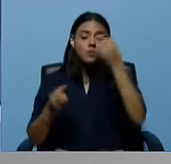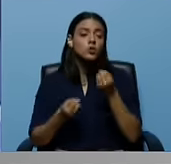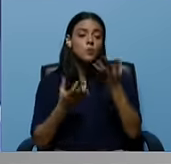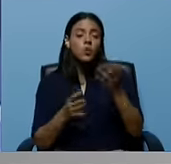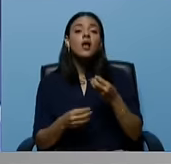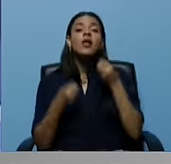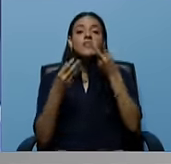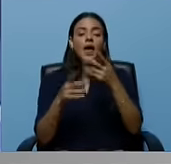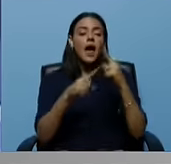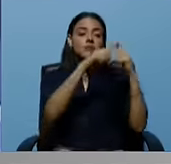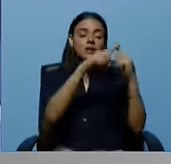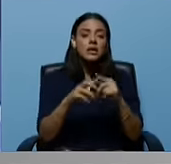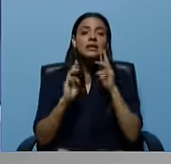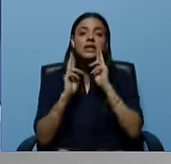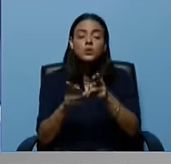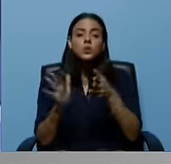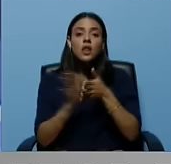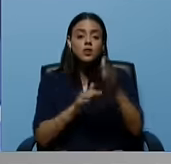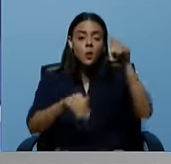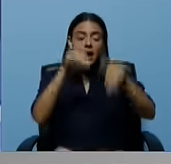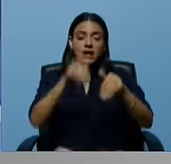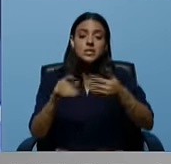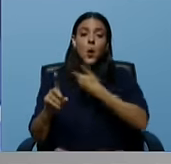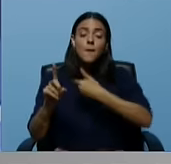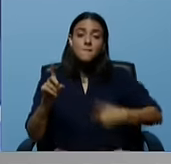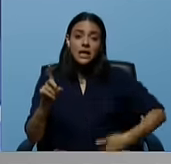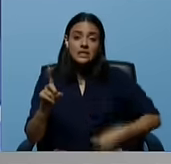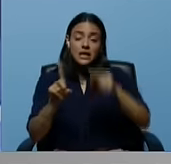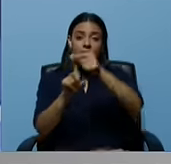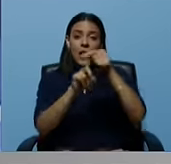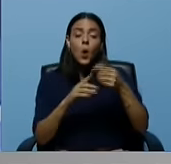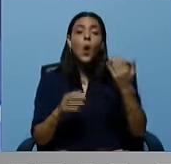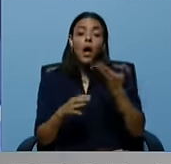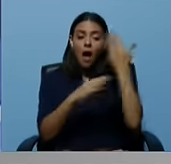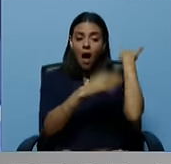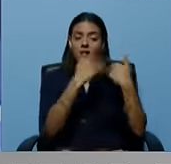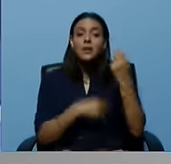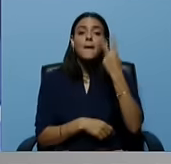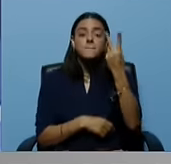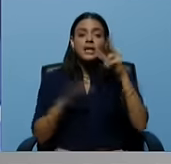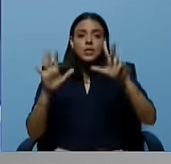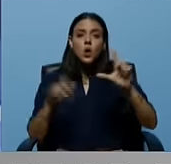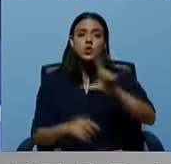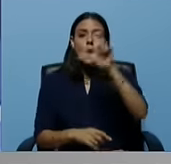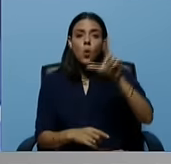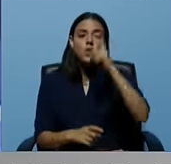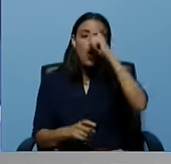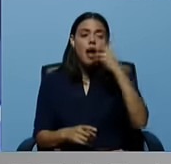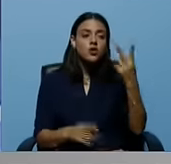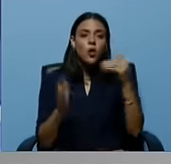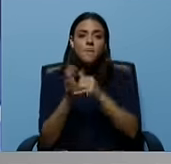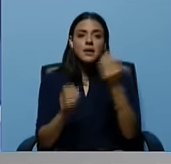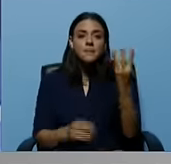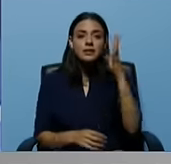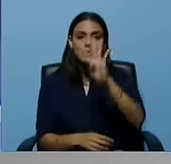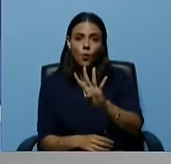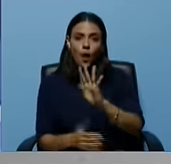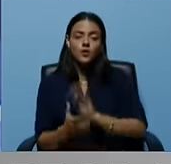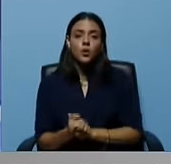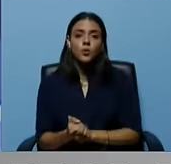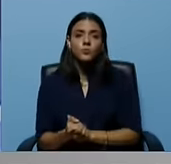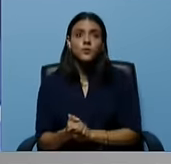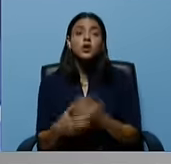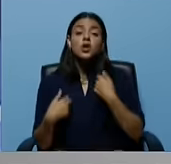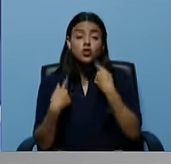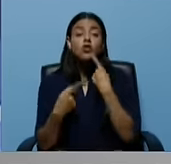resultados de las elecciones presidenciales del pasado 28 de julio del año 2024. Esto lo